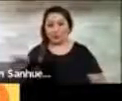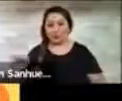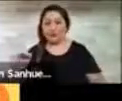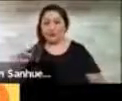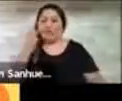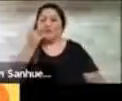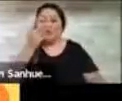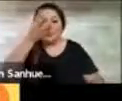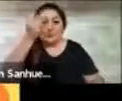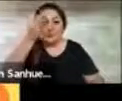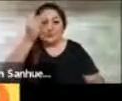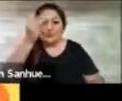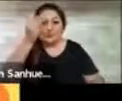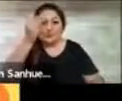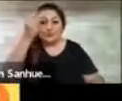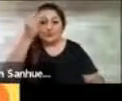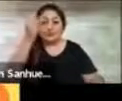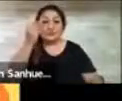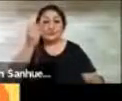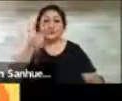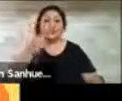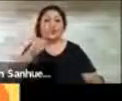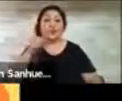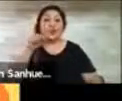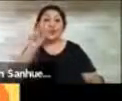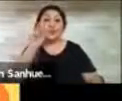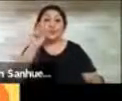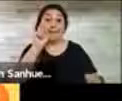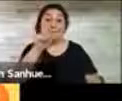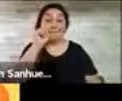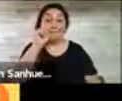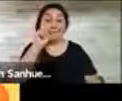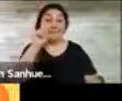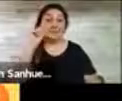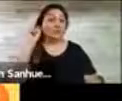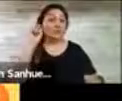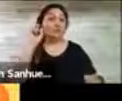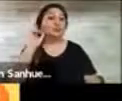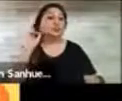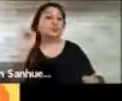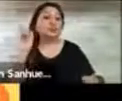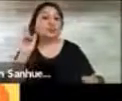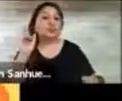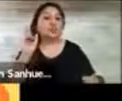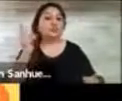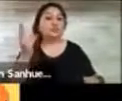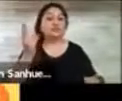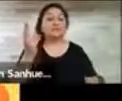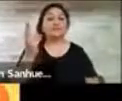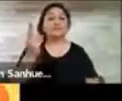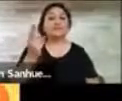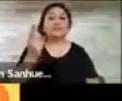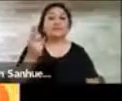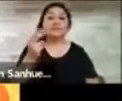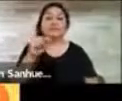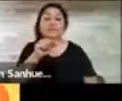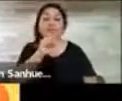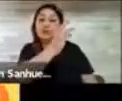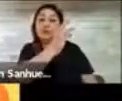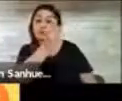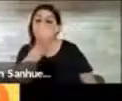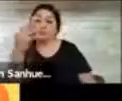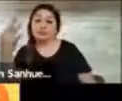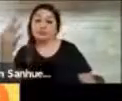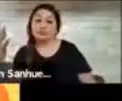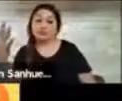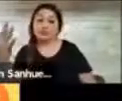Si uno los aprieta, no les puedo mostrar, pero si uno les aprieta, suenan como 1, 2, 3, así con una voz. Bueno, están...